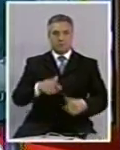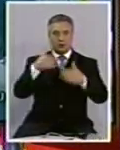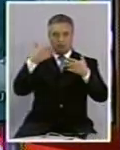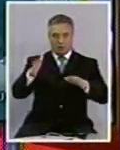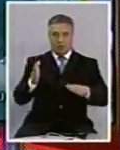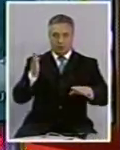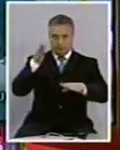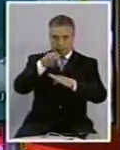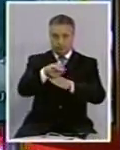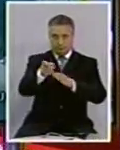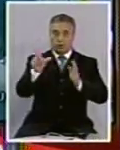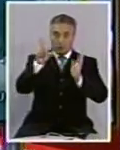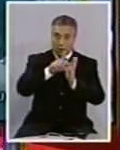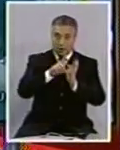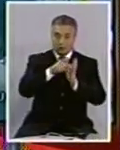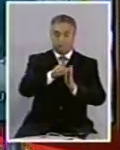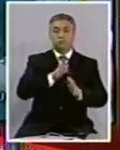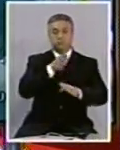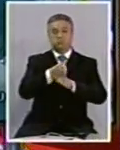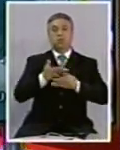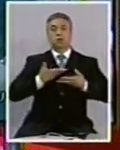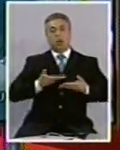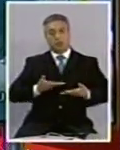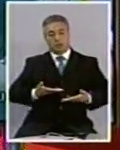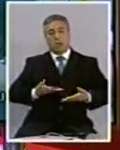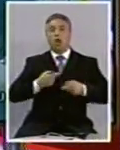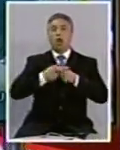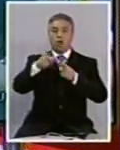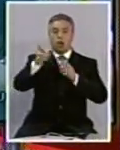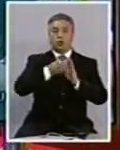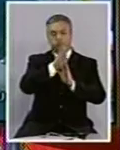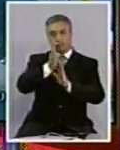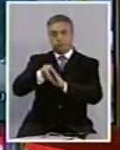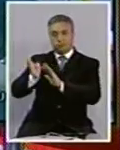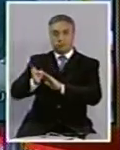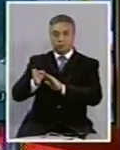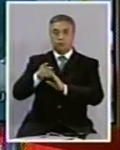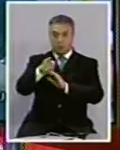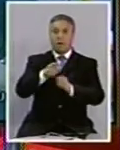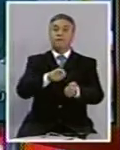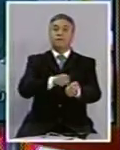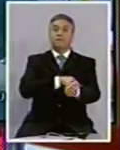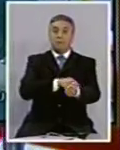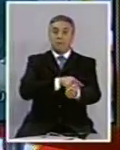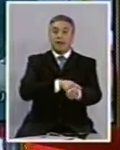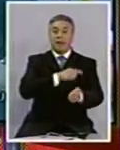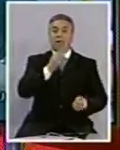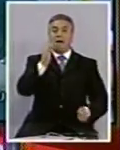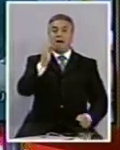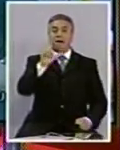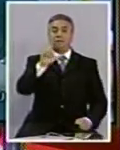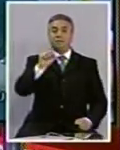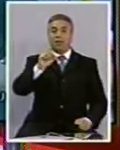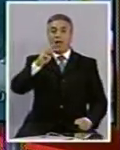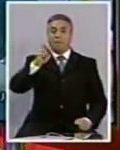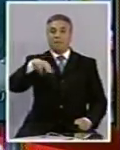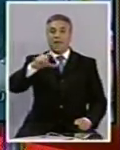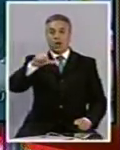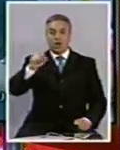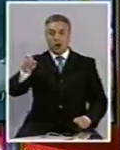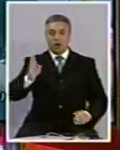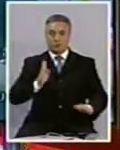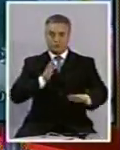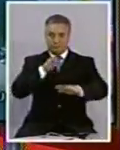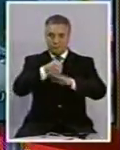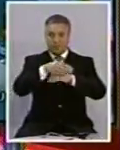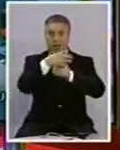Llegaron hasta el lugar para descansar y seguir rumbo a otras latitudes. Nos referimos a una familia de flamencos que arribó hasta el humedal de Lenga, en la